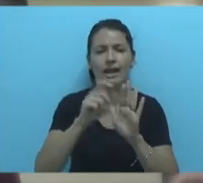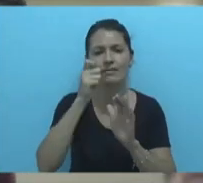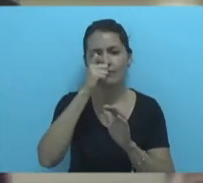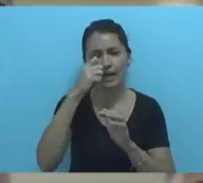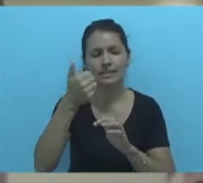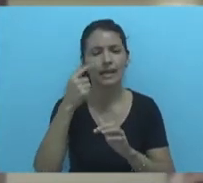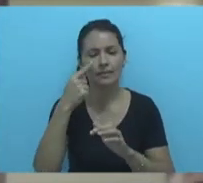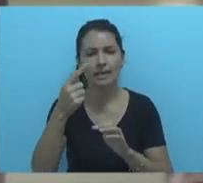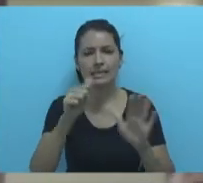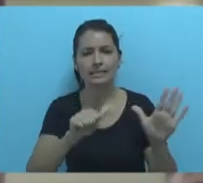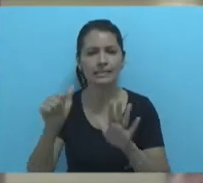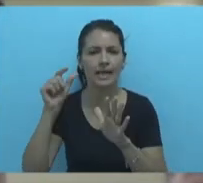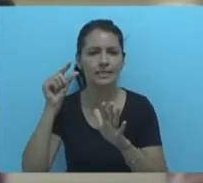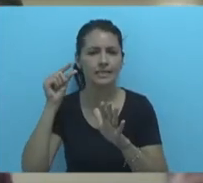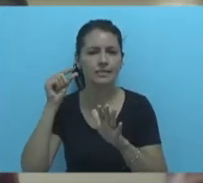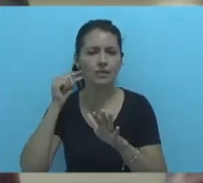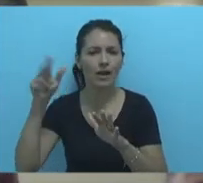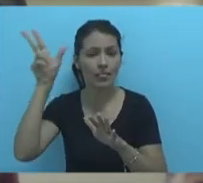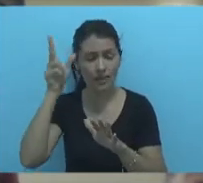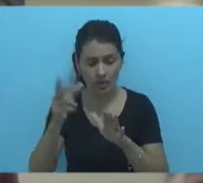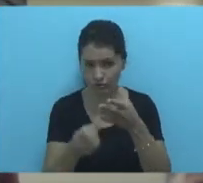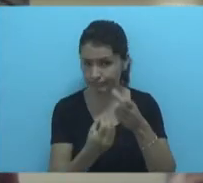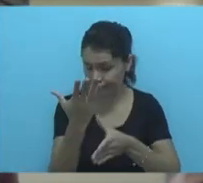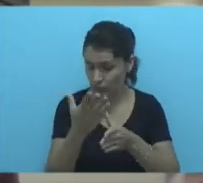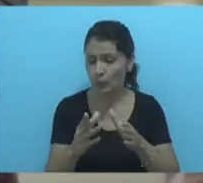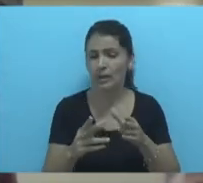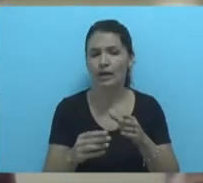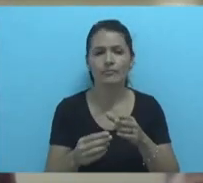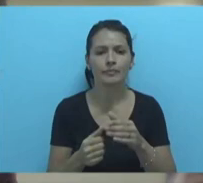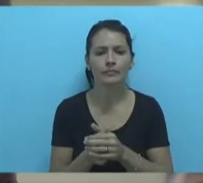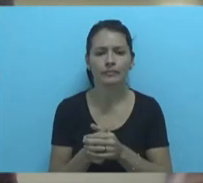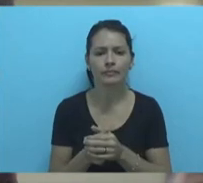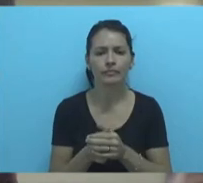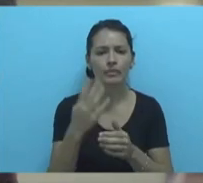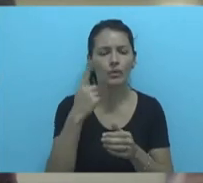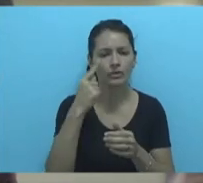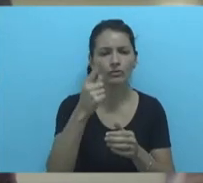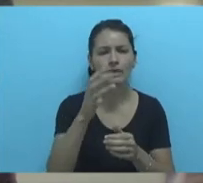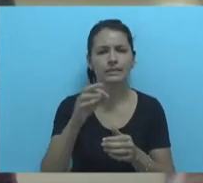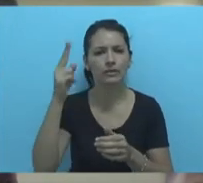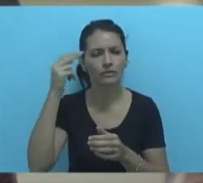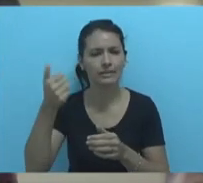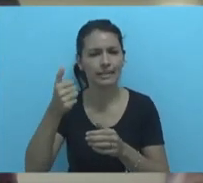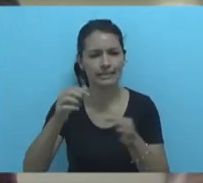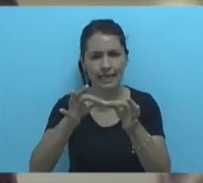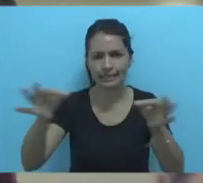26.648, y, como bien decía la diputada, bueno, es una superficie de 4.096